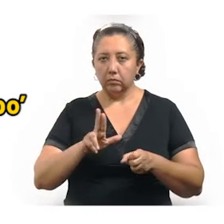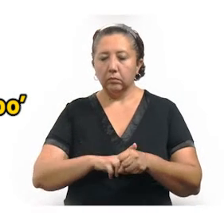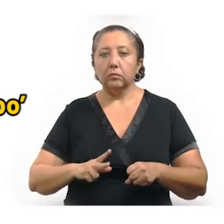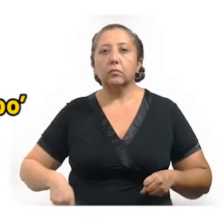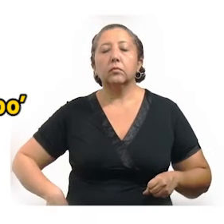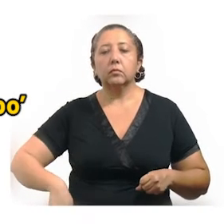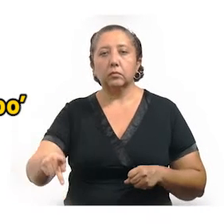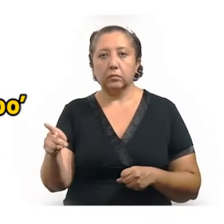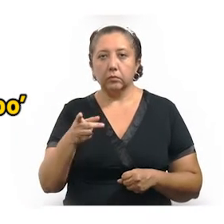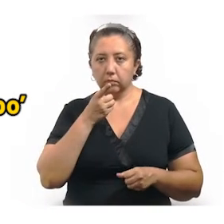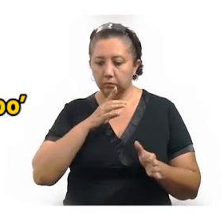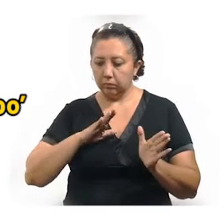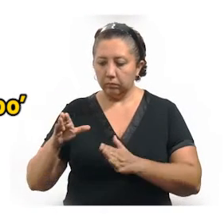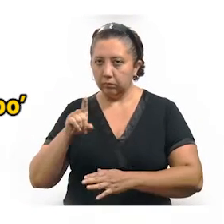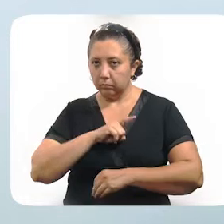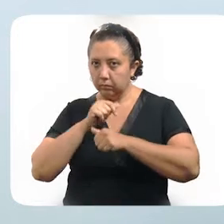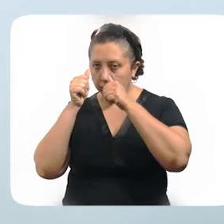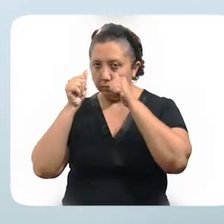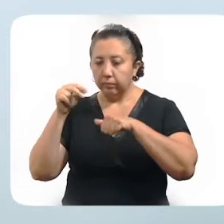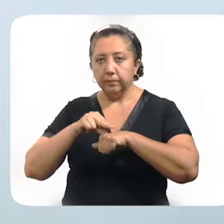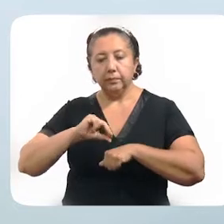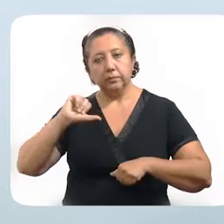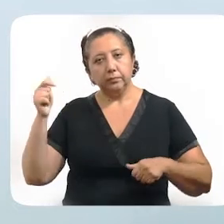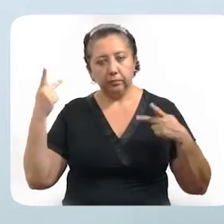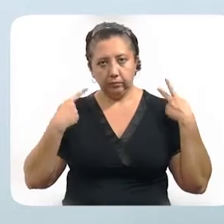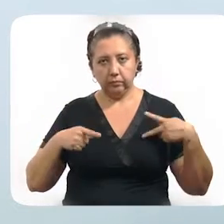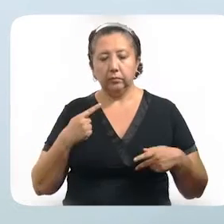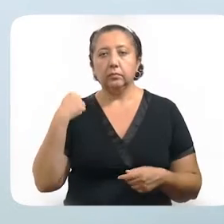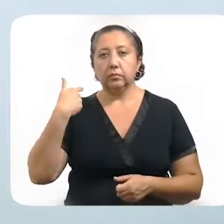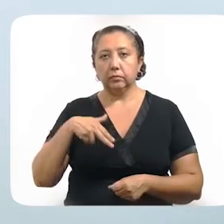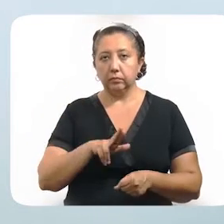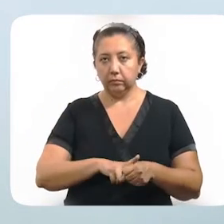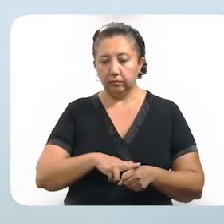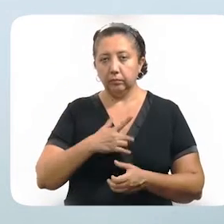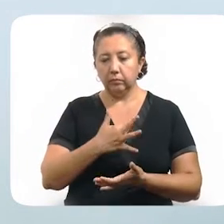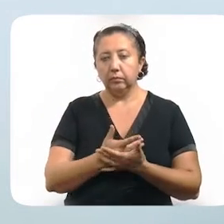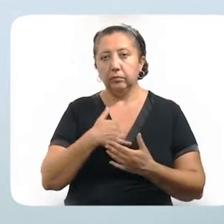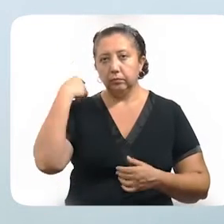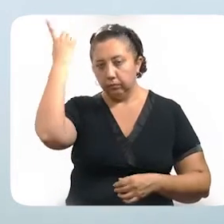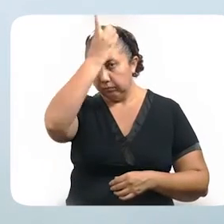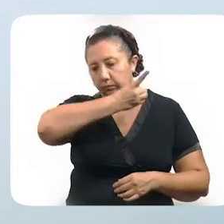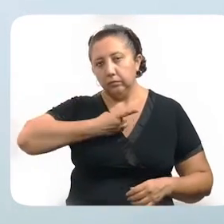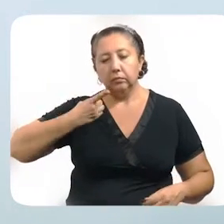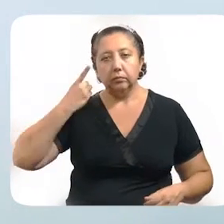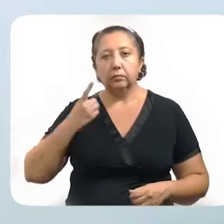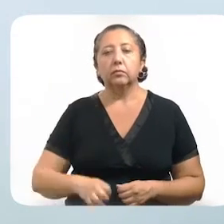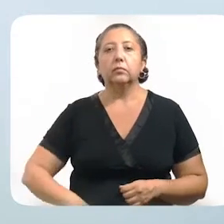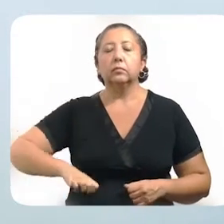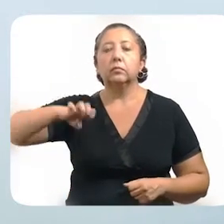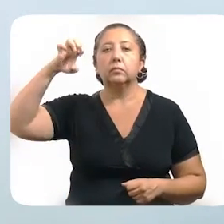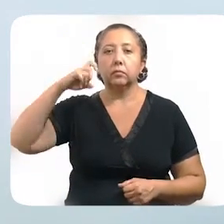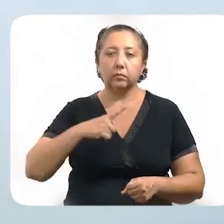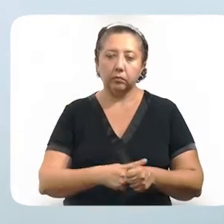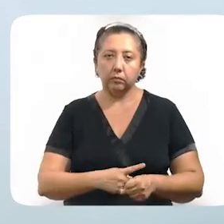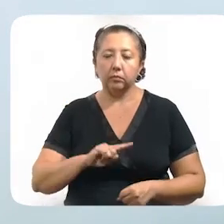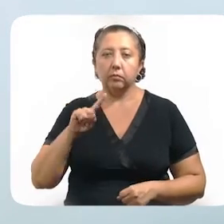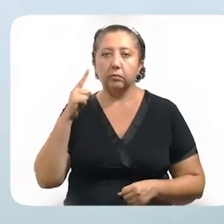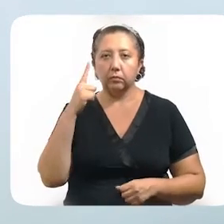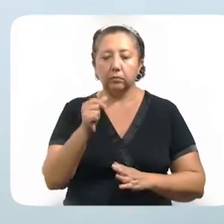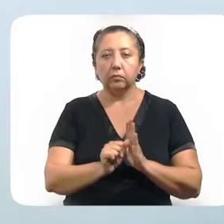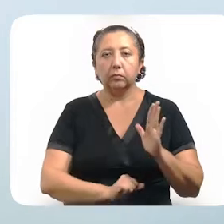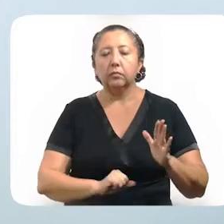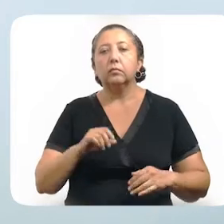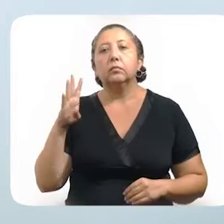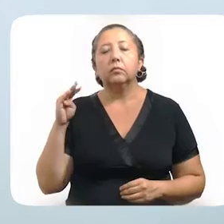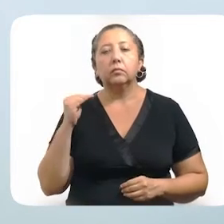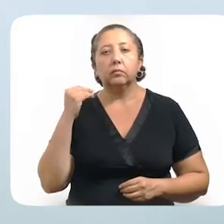públicos y en aislamiento total hay otros pacientes hospitales a la espera de diagnóstico el rango de edad de los casos es de